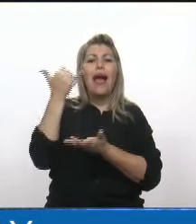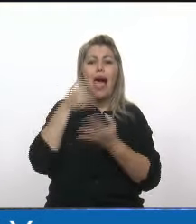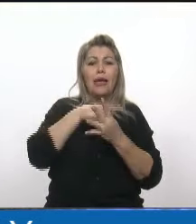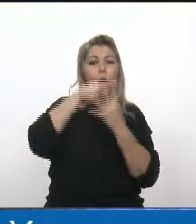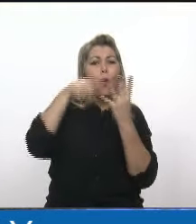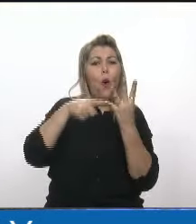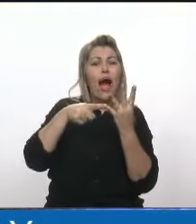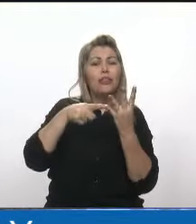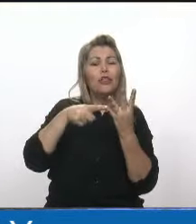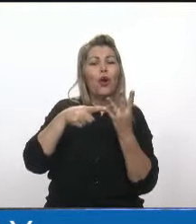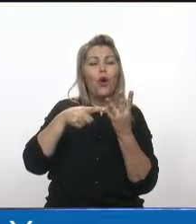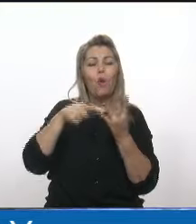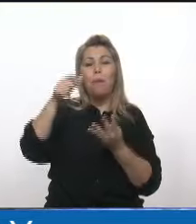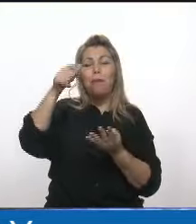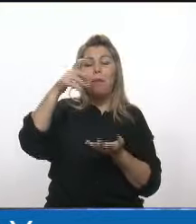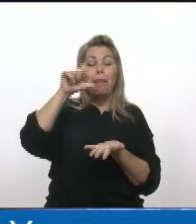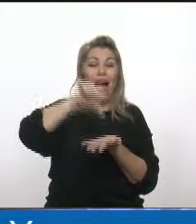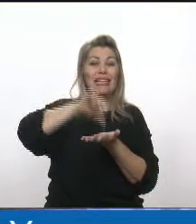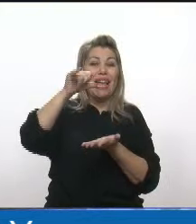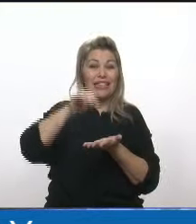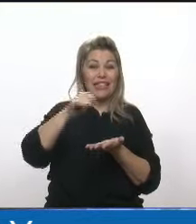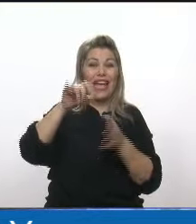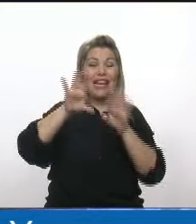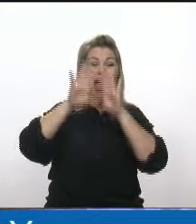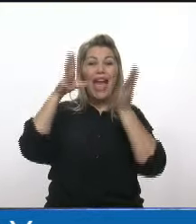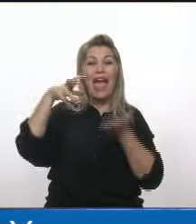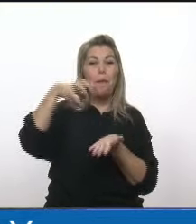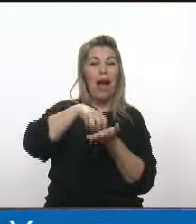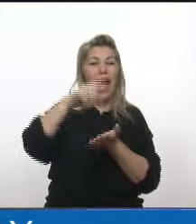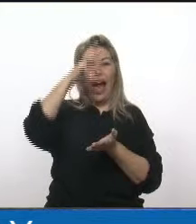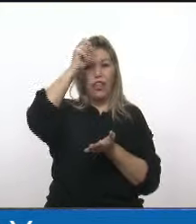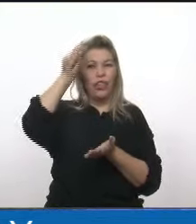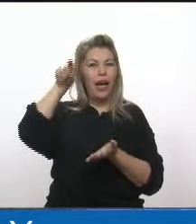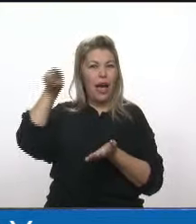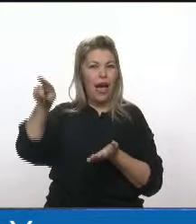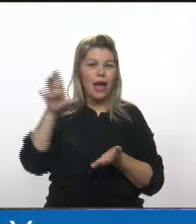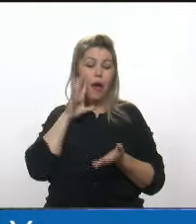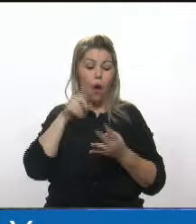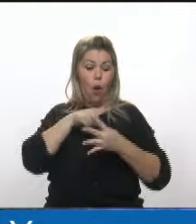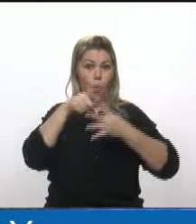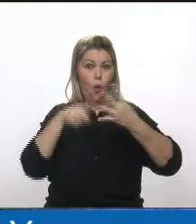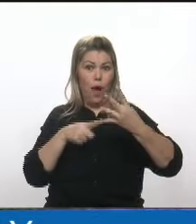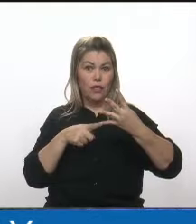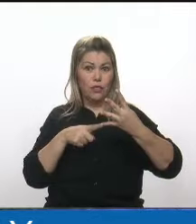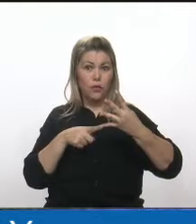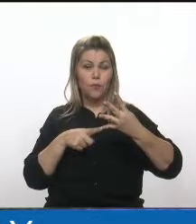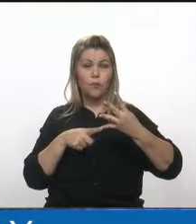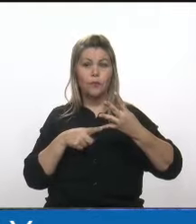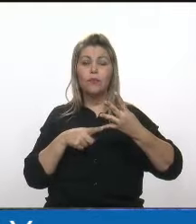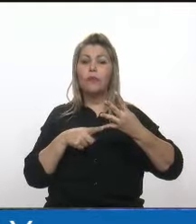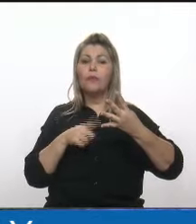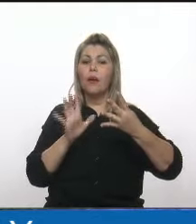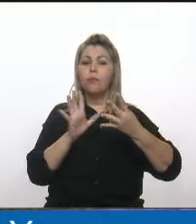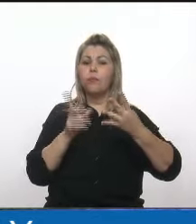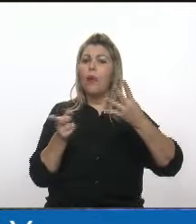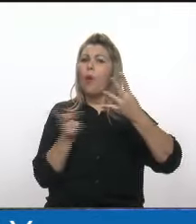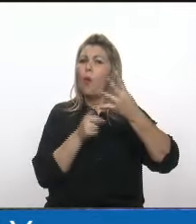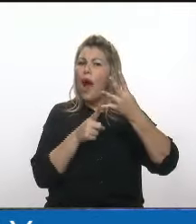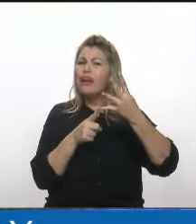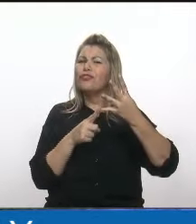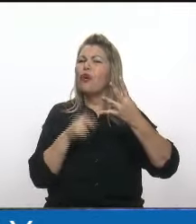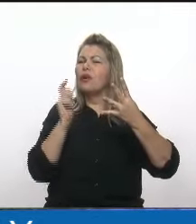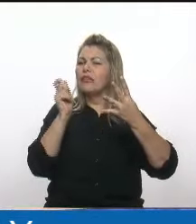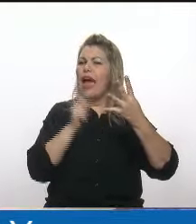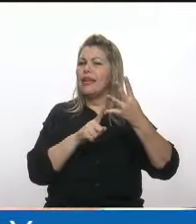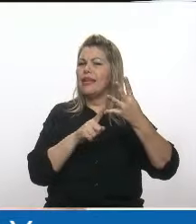Honduras Guatemala papúa nueva Guinea el cuarto fue Estados Unidos con Trump